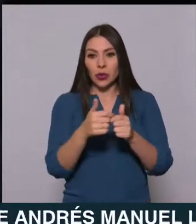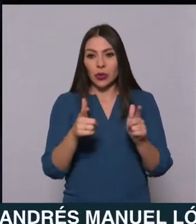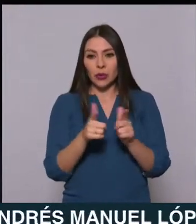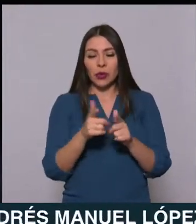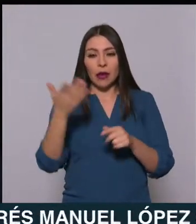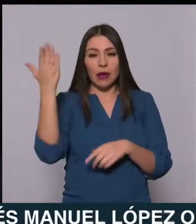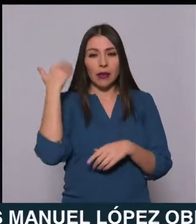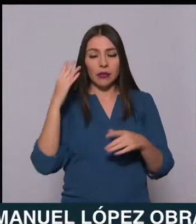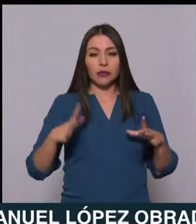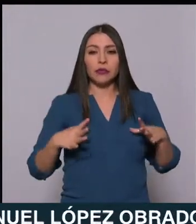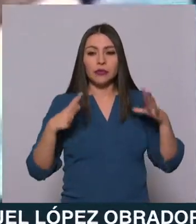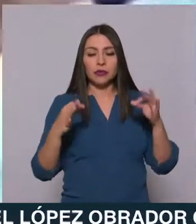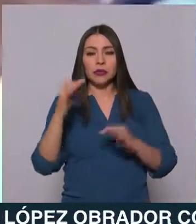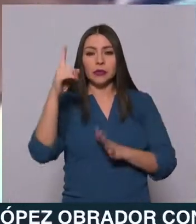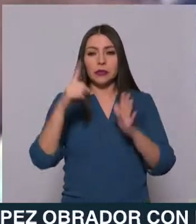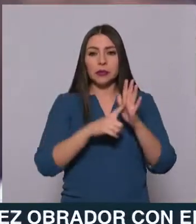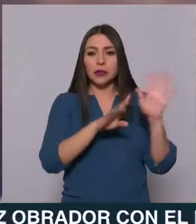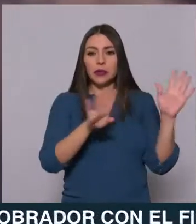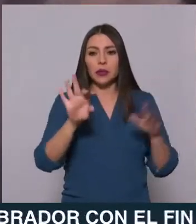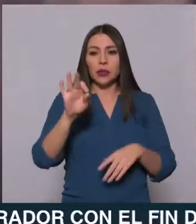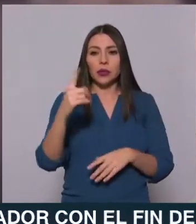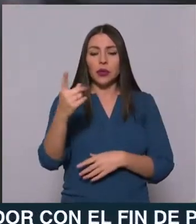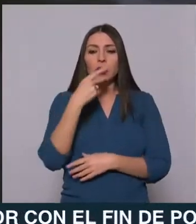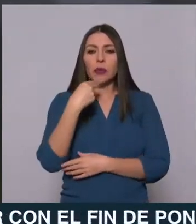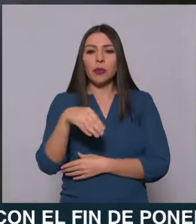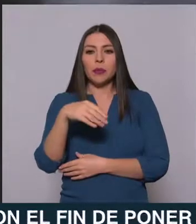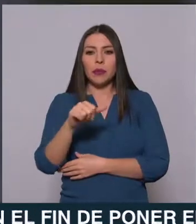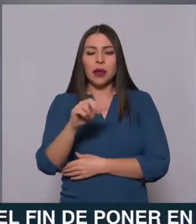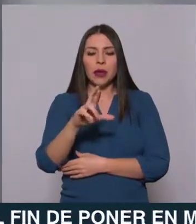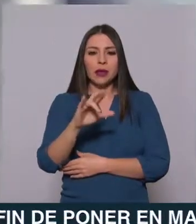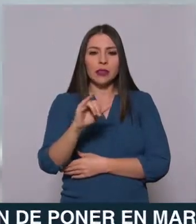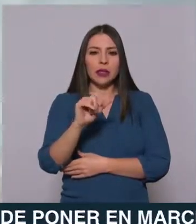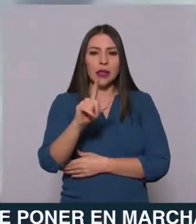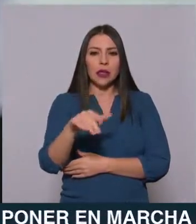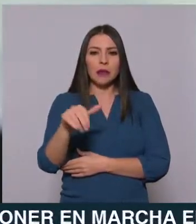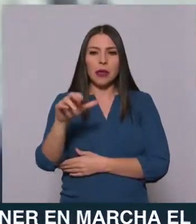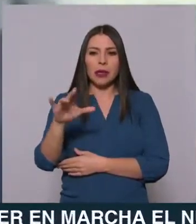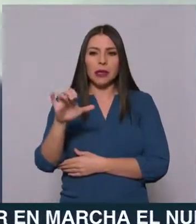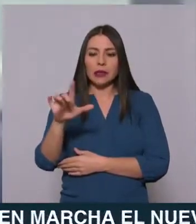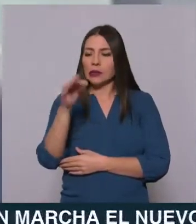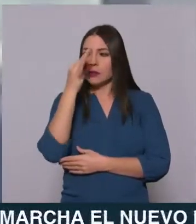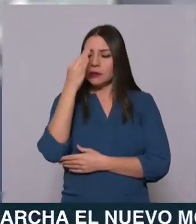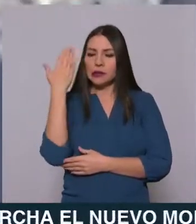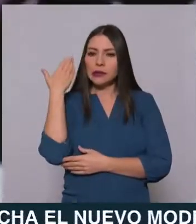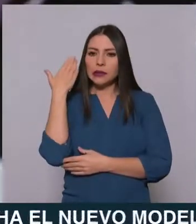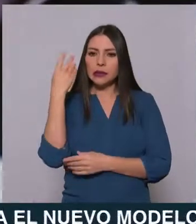en 1941 por Marcial Maciel, publicó recientemente el informe